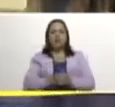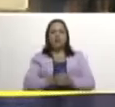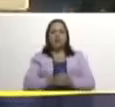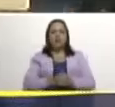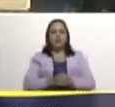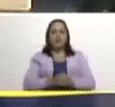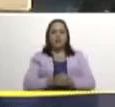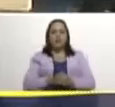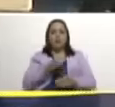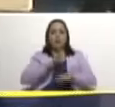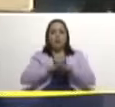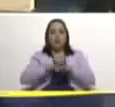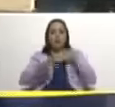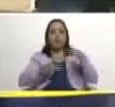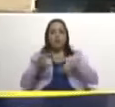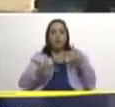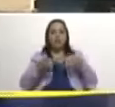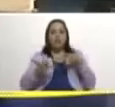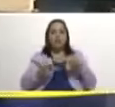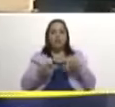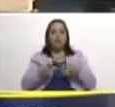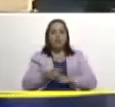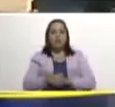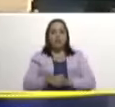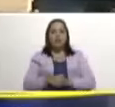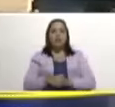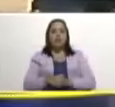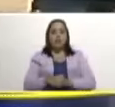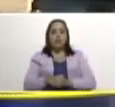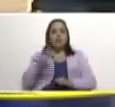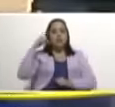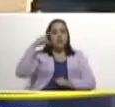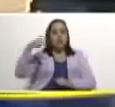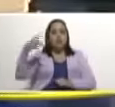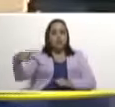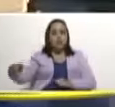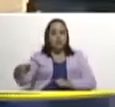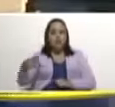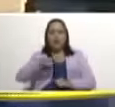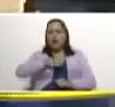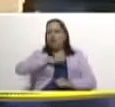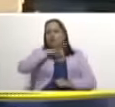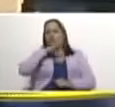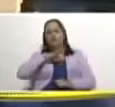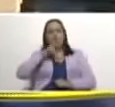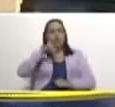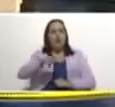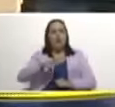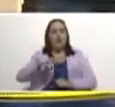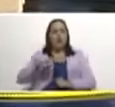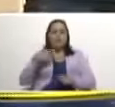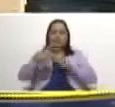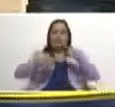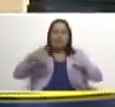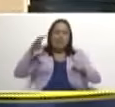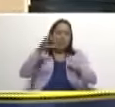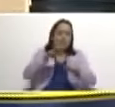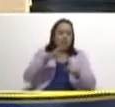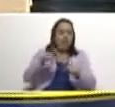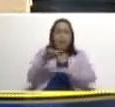Porque en una operación psicológica brutal de décadas, los imperios del mundo han querido